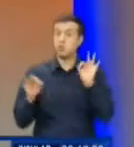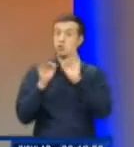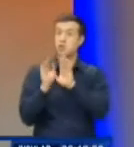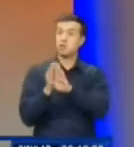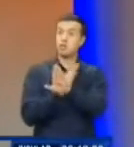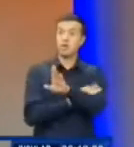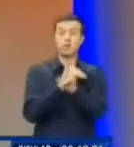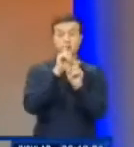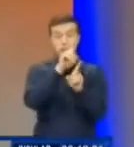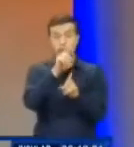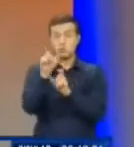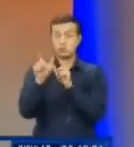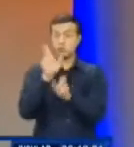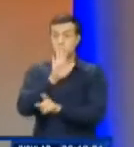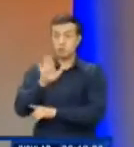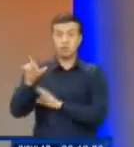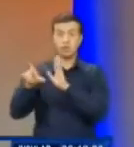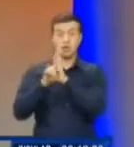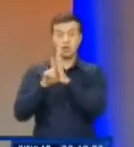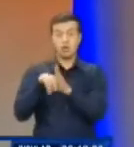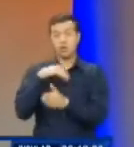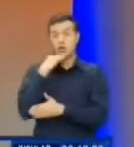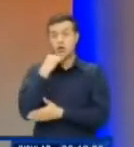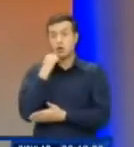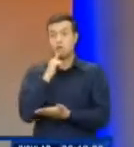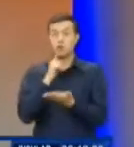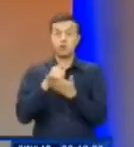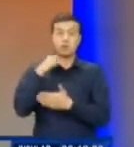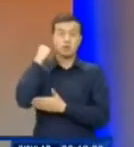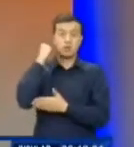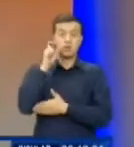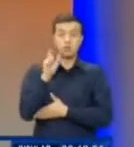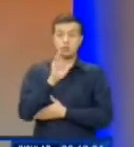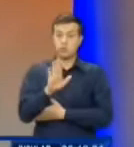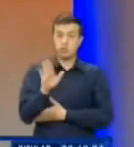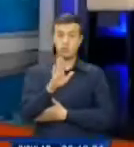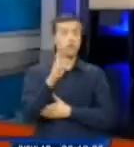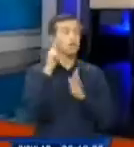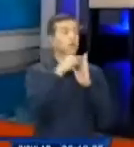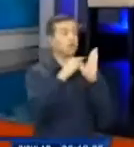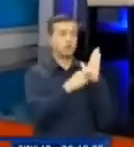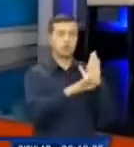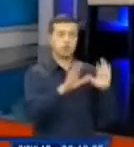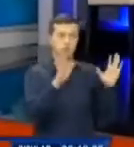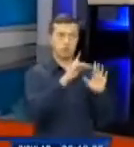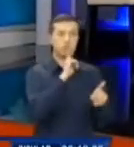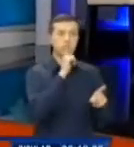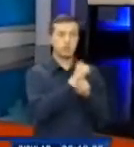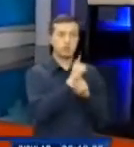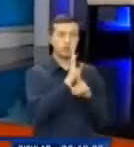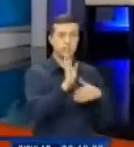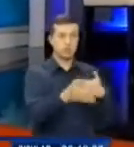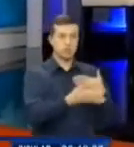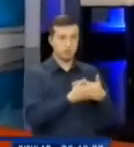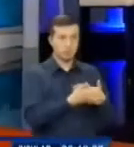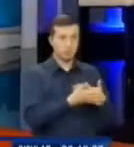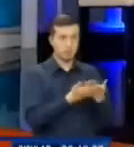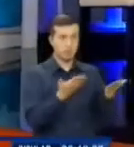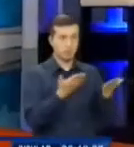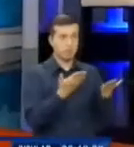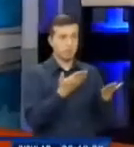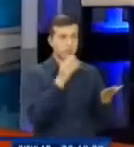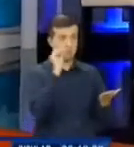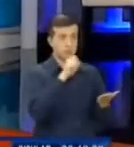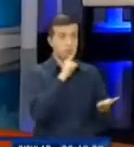cuando una ley puede afectar derecho es colectivo hablo de requisitos hablo que se ha incorporado de esa se ha incorporado